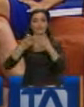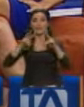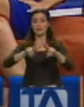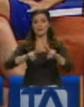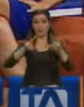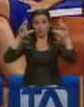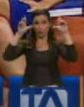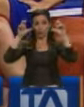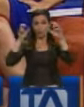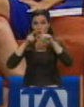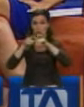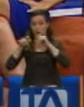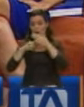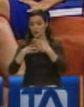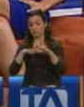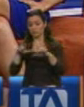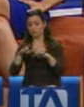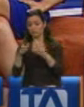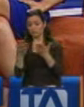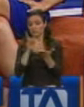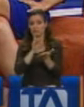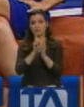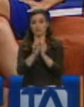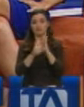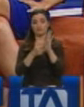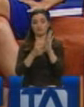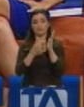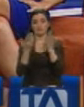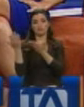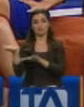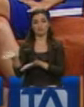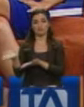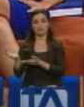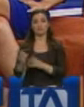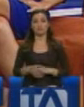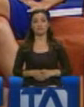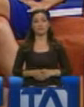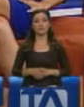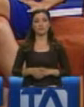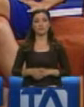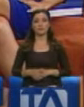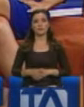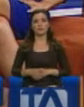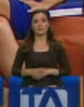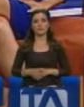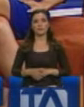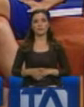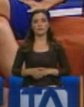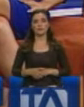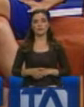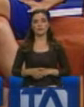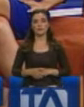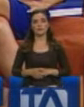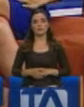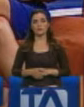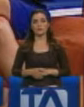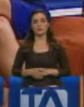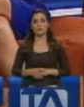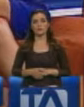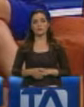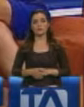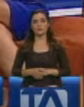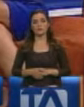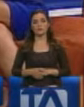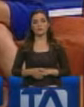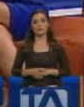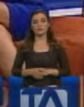adjunte fotografías de lo que usted quiere denunciar a ese correo que aparece en pantalla. De primera mano, @teleamazonas.com. Escríbanos, veamos lo que nos han